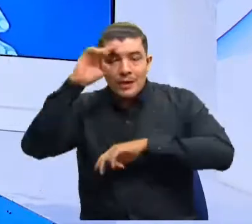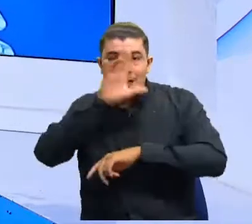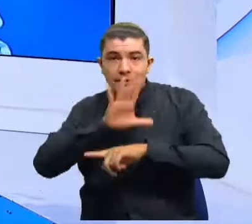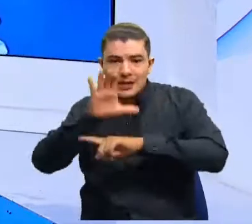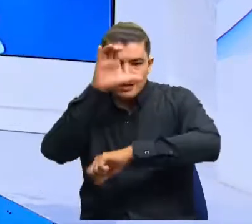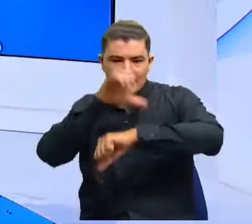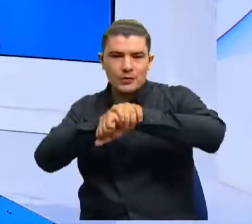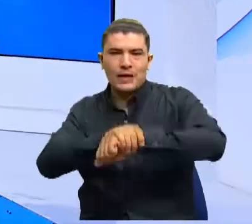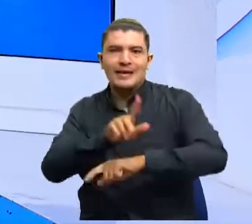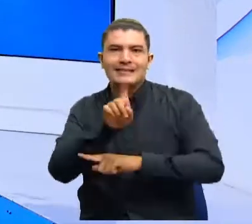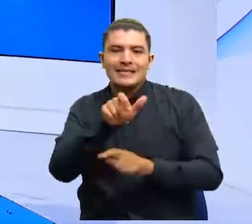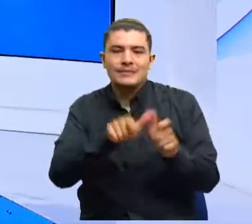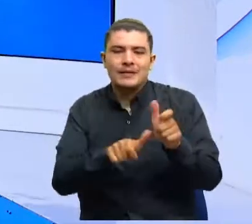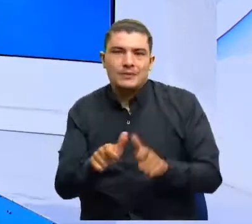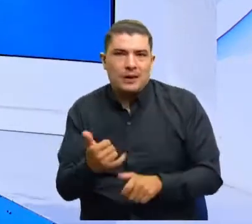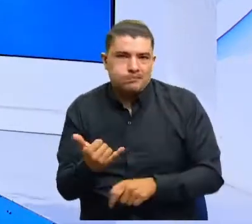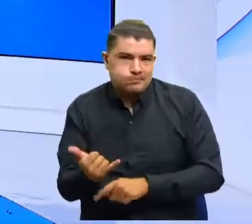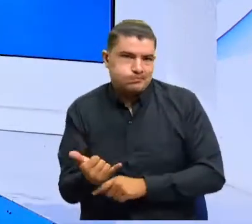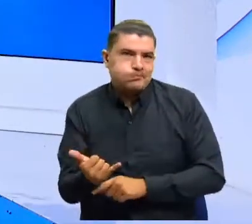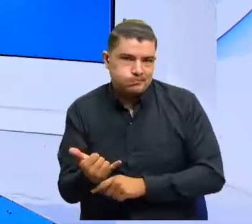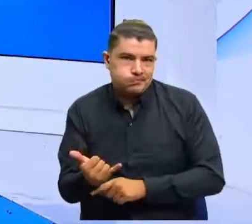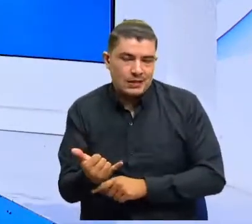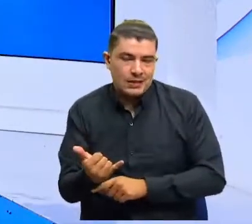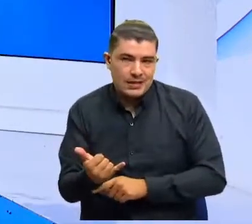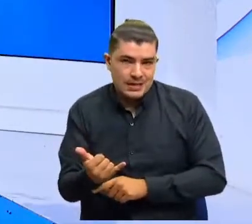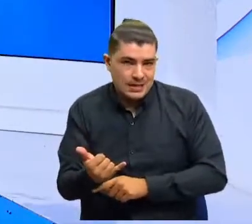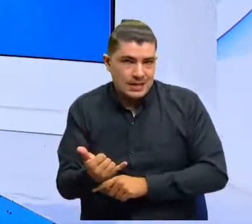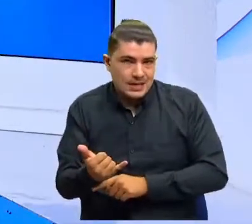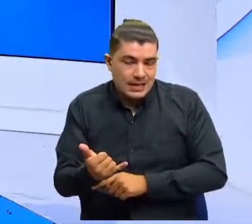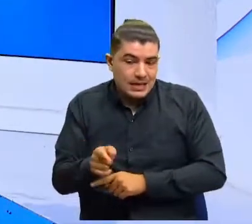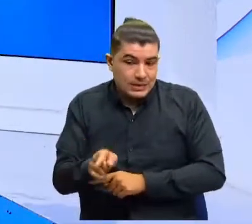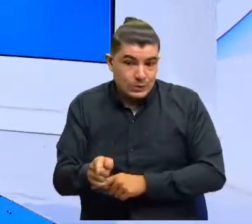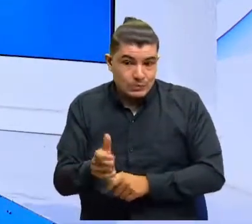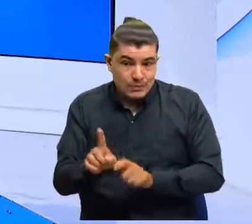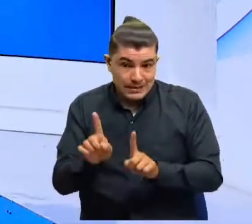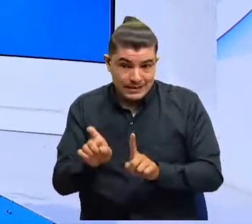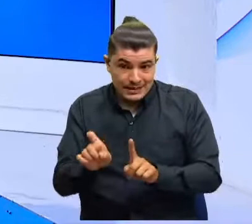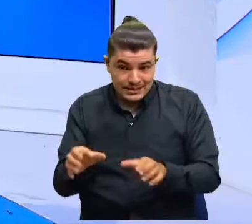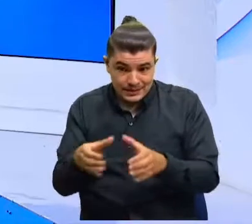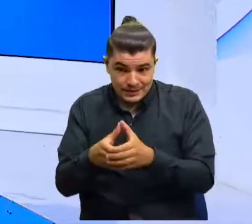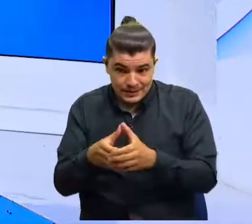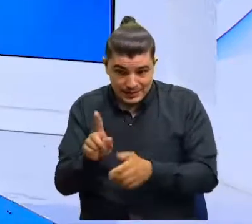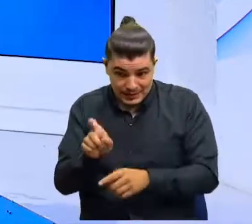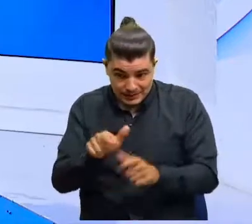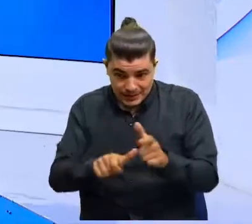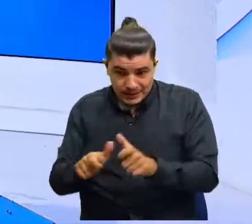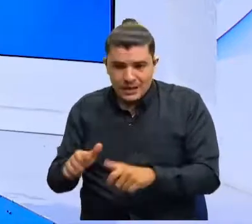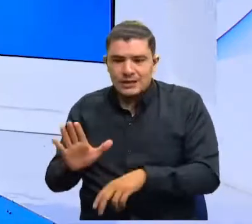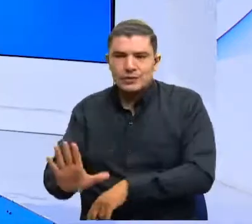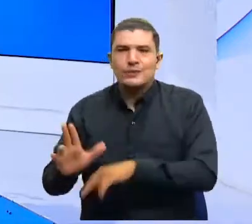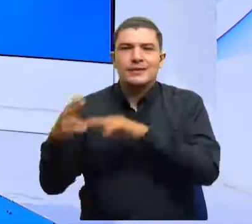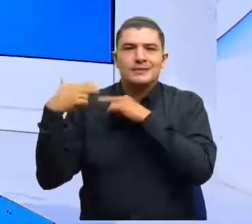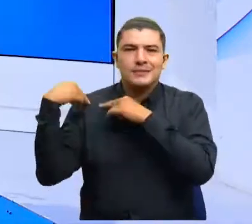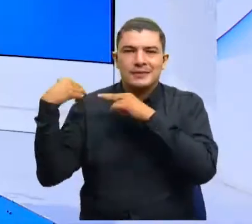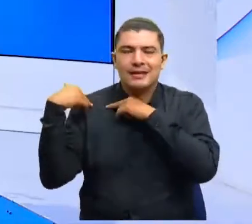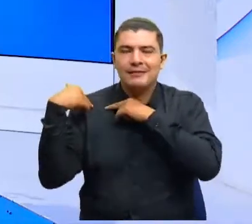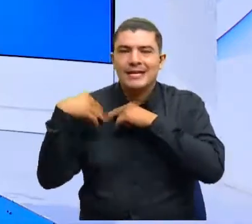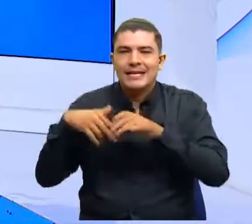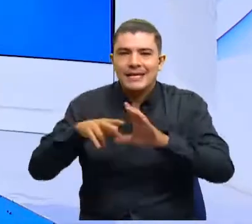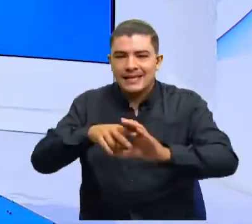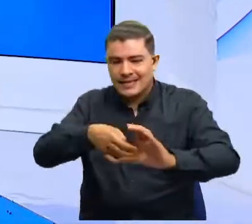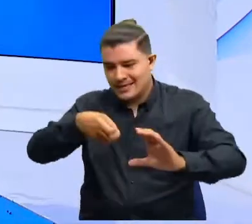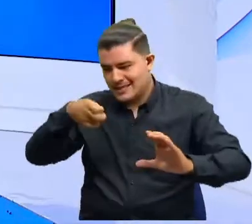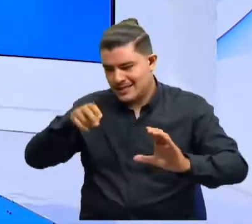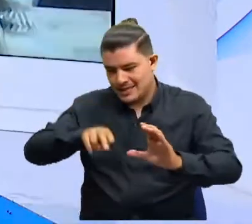al parecer se dedicaban a la extracción de material en jurisdicción del páramo de Santurbán. Carlos, ¿qué más detalles se conocen de este operativo?